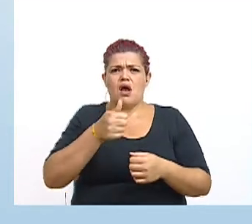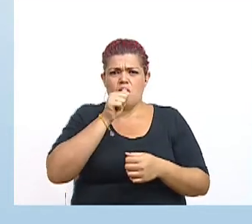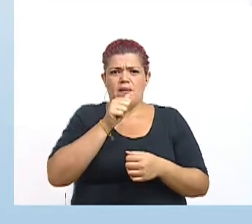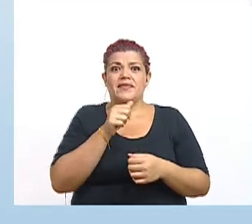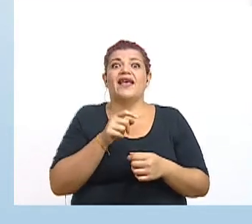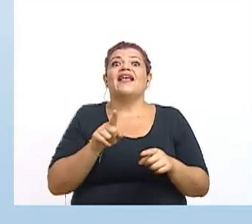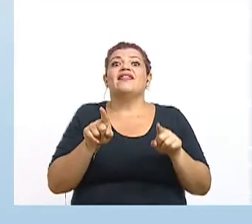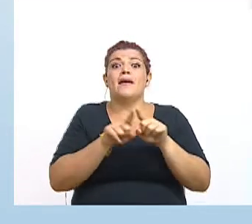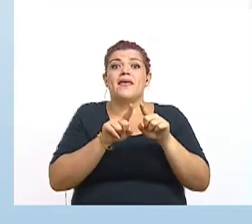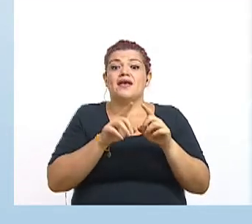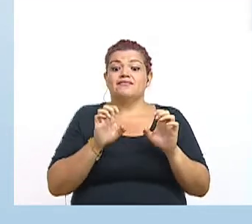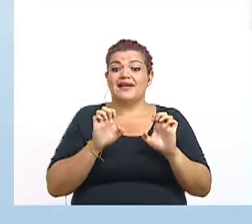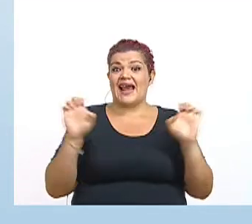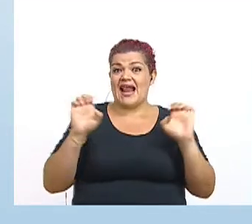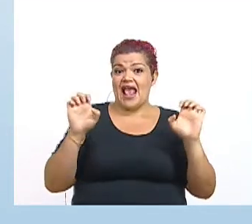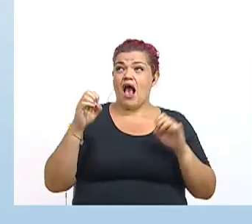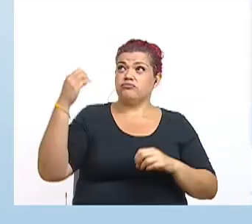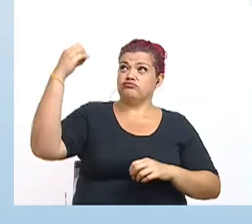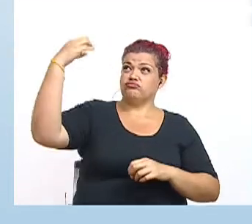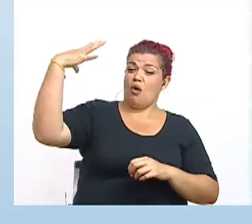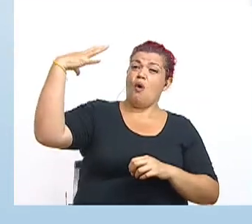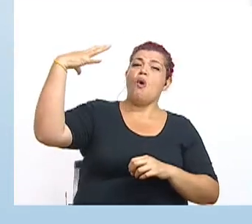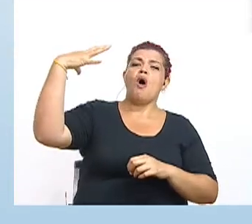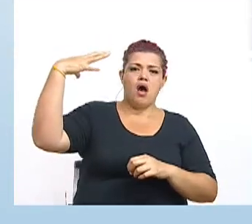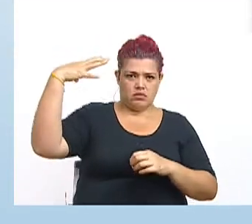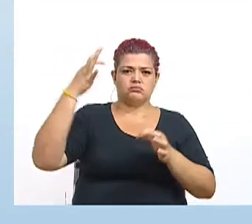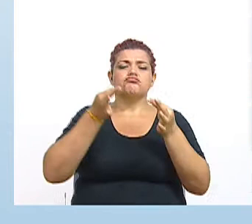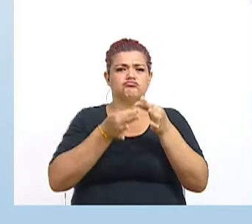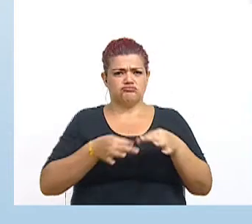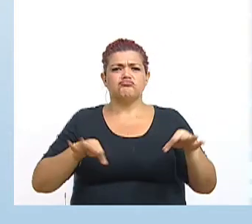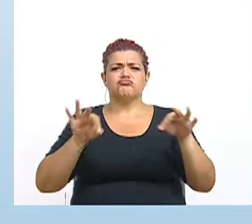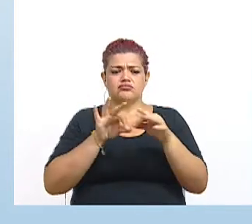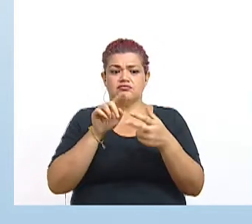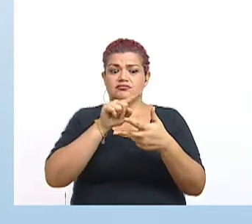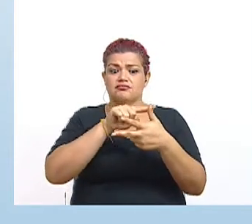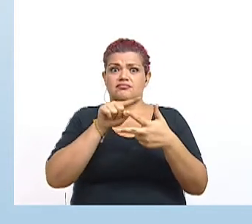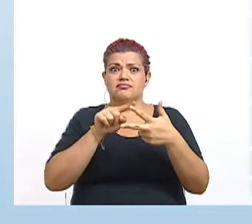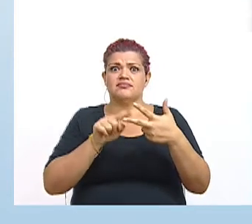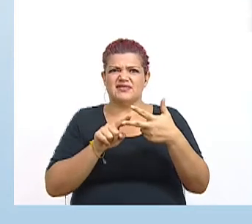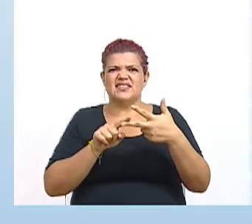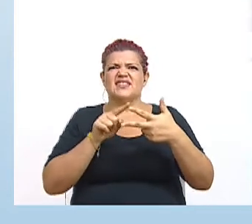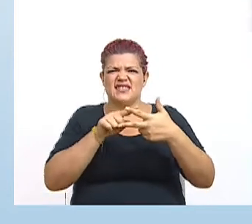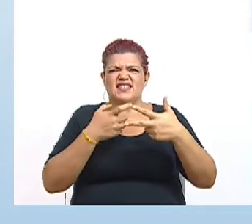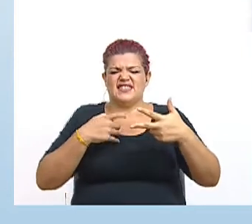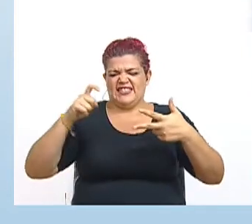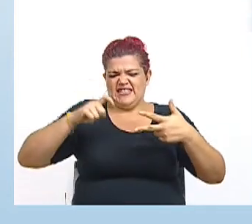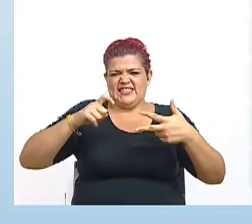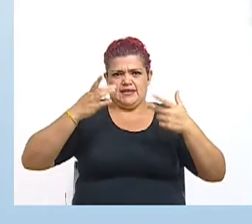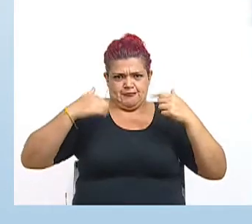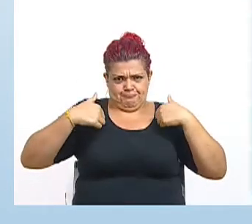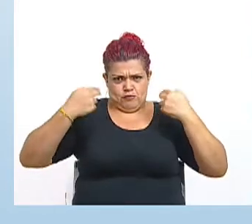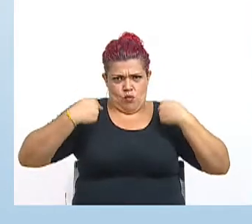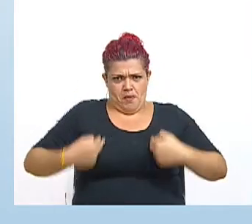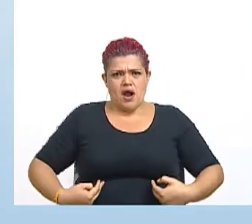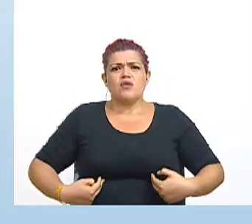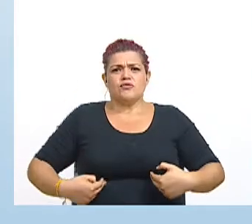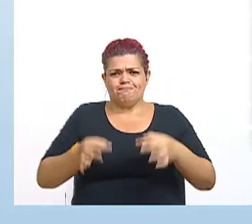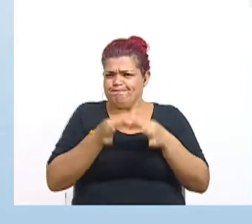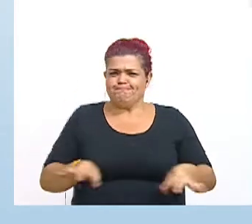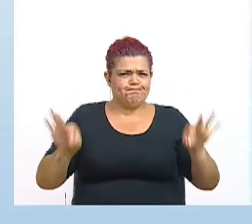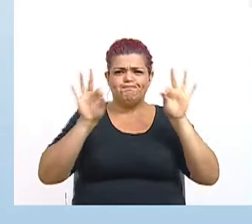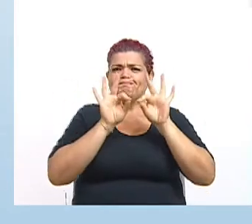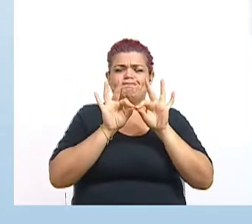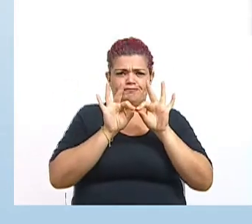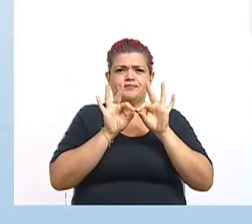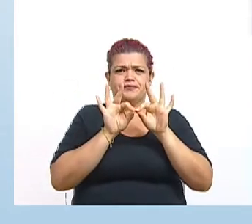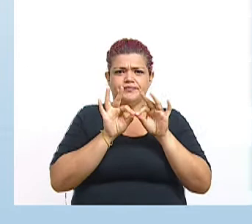que recibimos del sol. Definitivamente que estas son las necesidades básicas del ser humano. Ahora quiero compartir